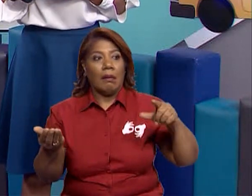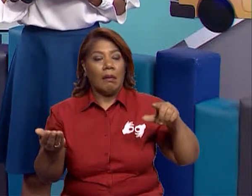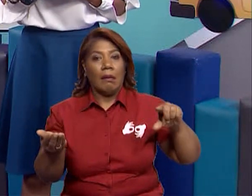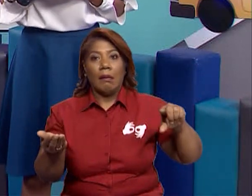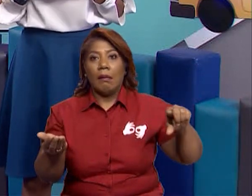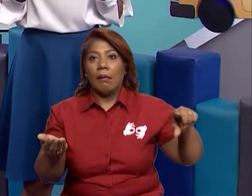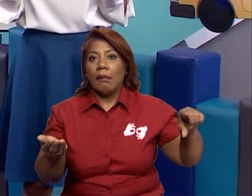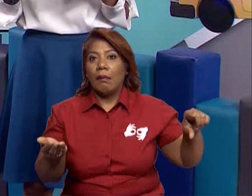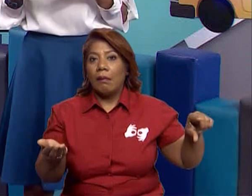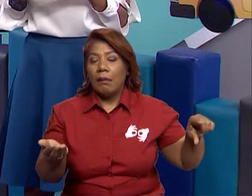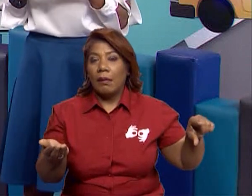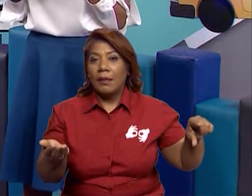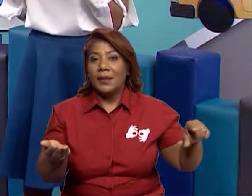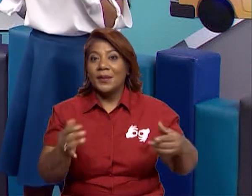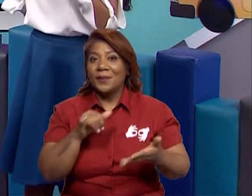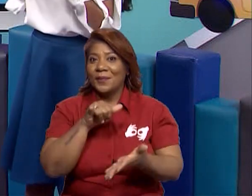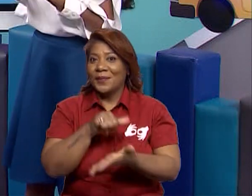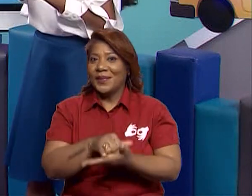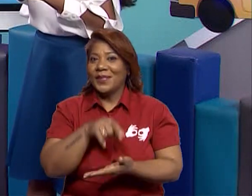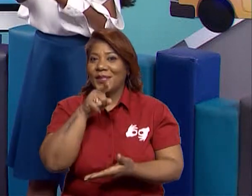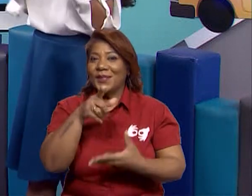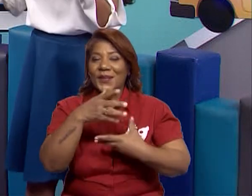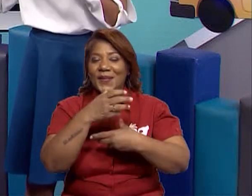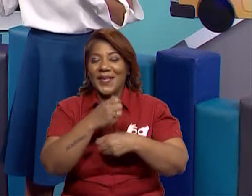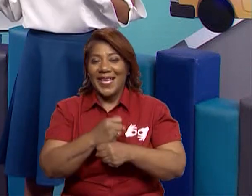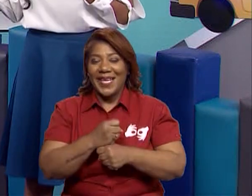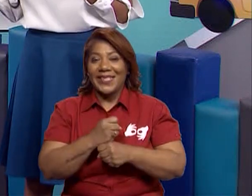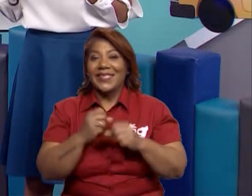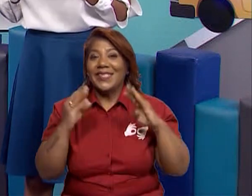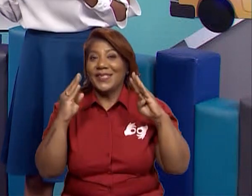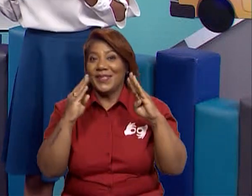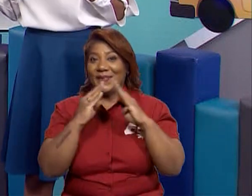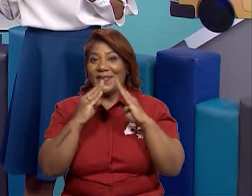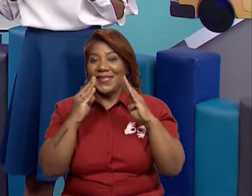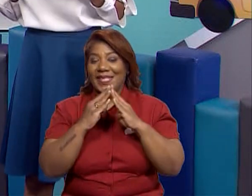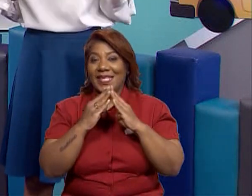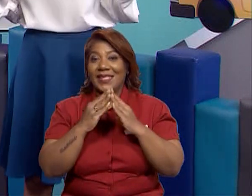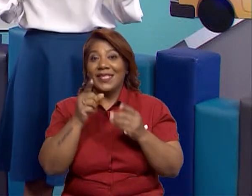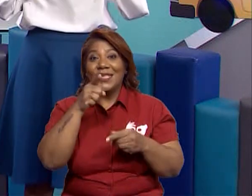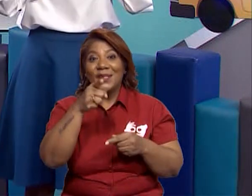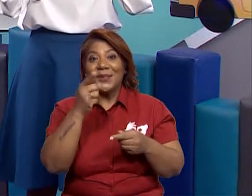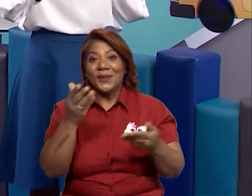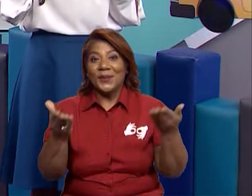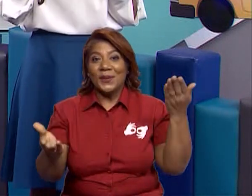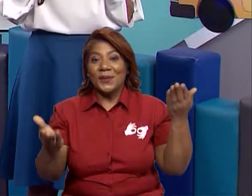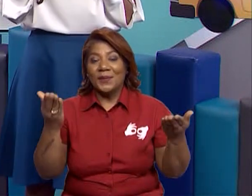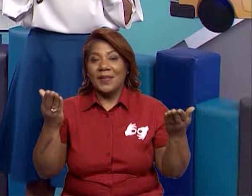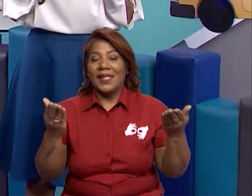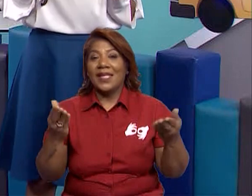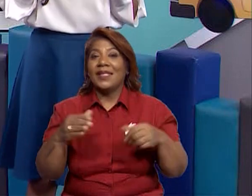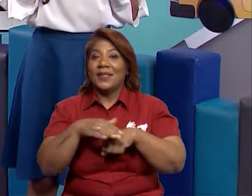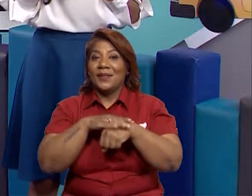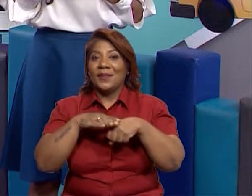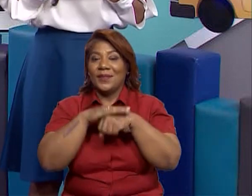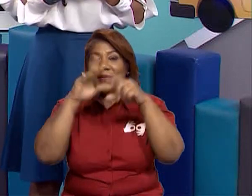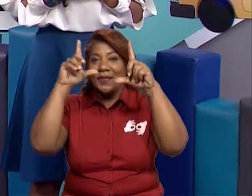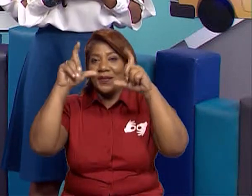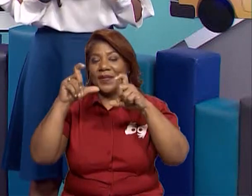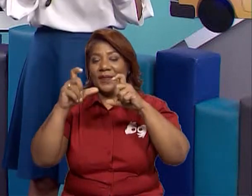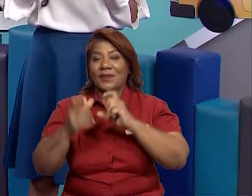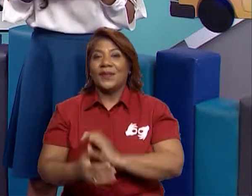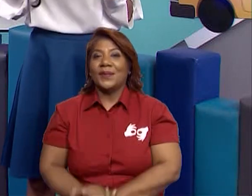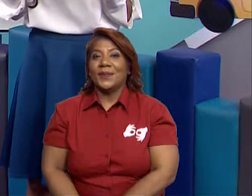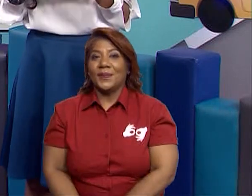en casa los invitamos a que construyan con estos materiales que tenemos aquí. Ustedes pueden hacer una captura de pantalla y